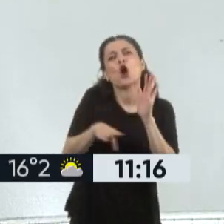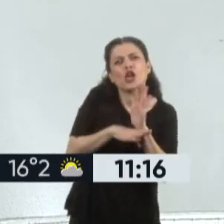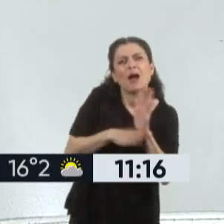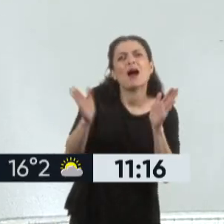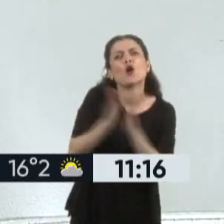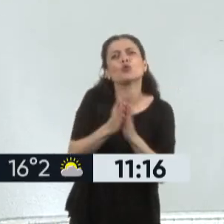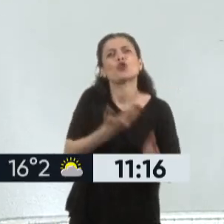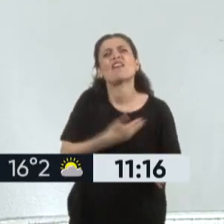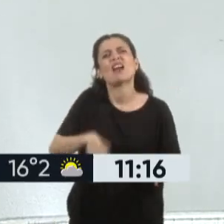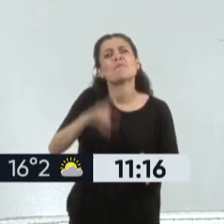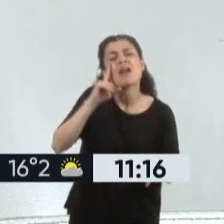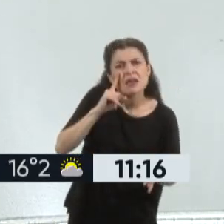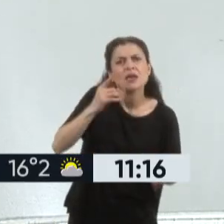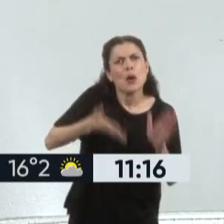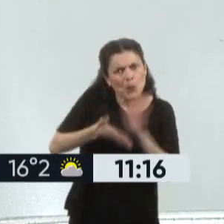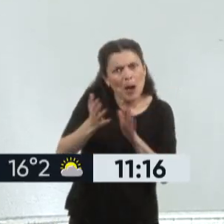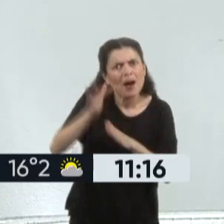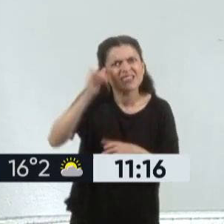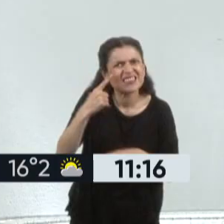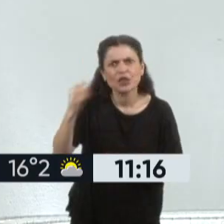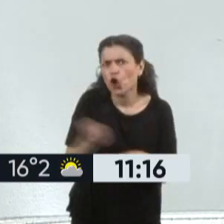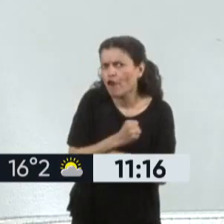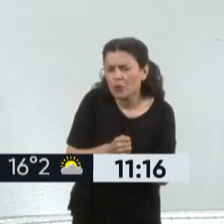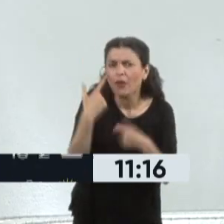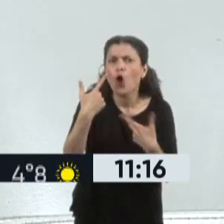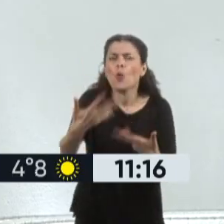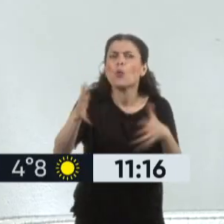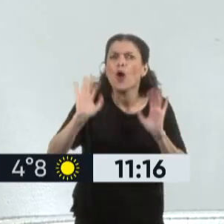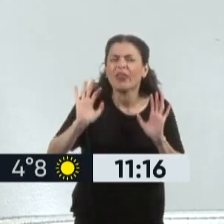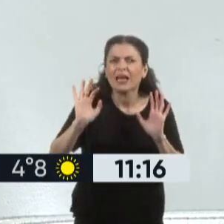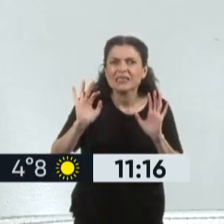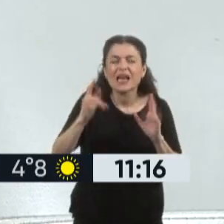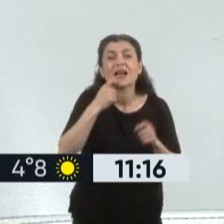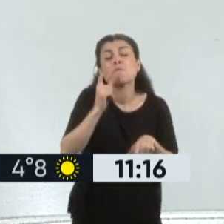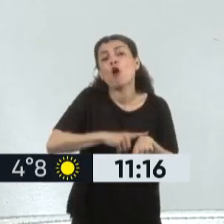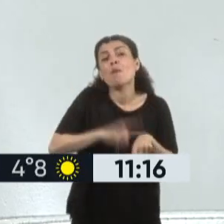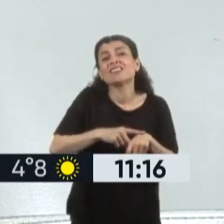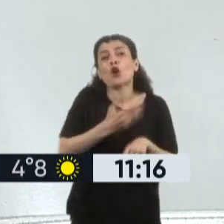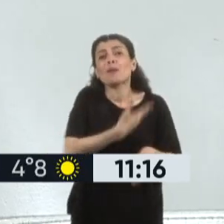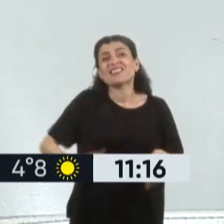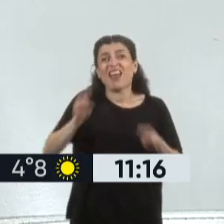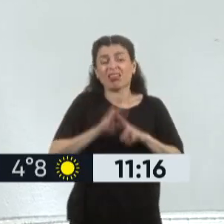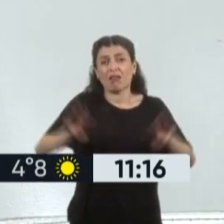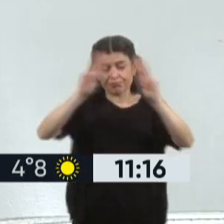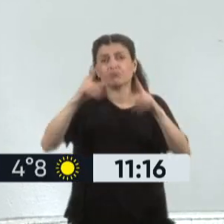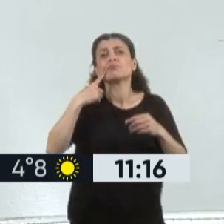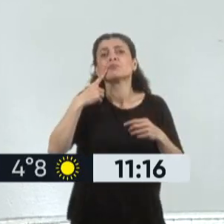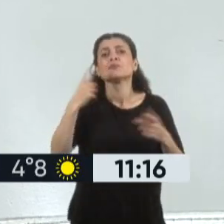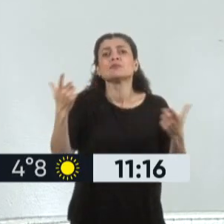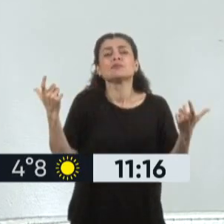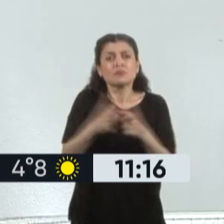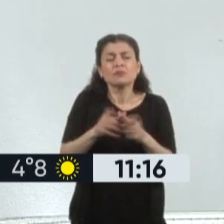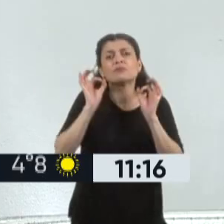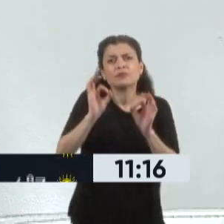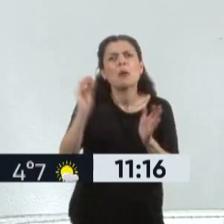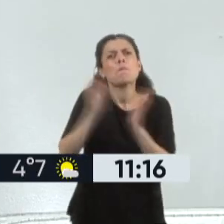pregunta de rigor es si existe al menos la posibilidad de que más allá de la actividad de la ONU, si el presidente puede encontrarse con alguien